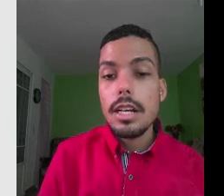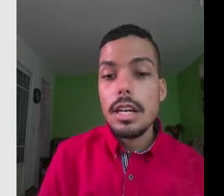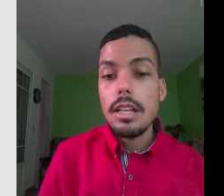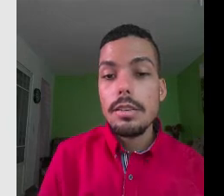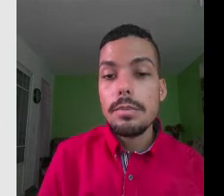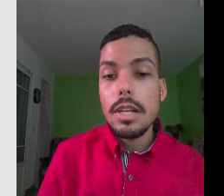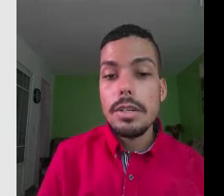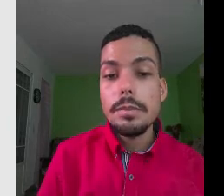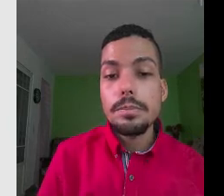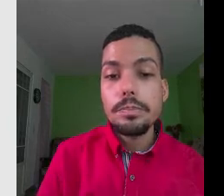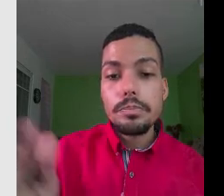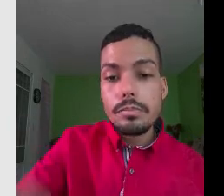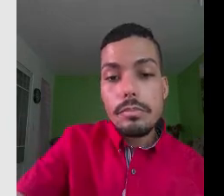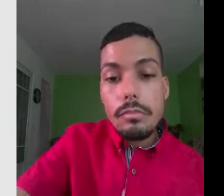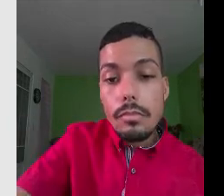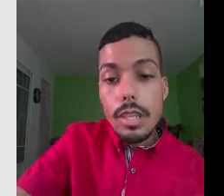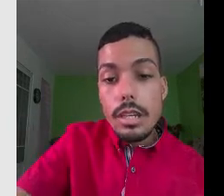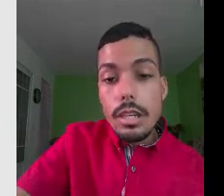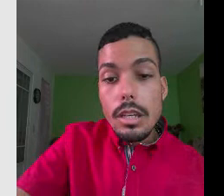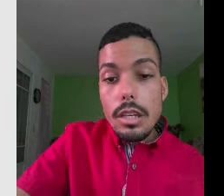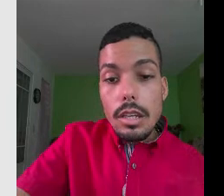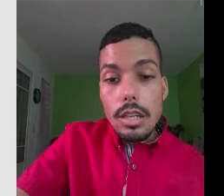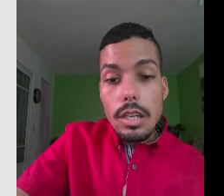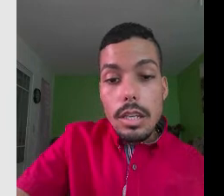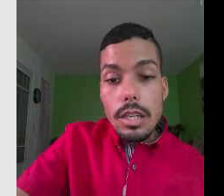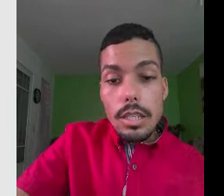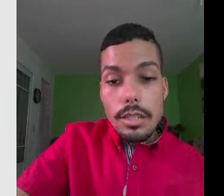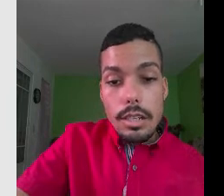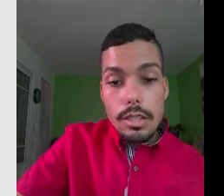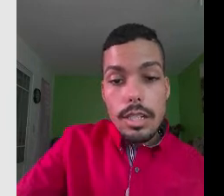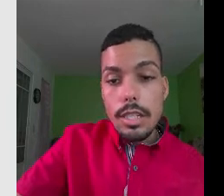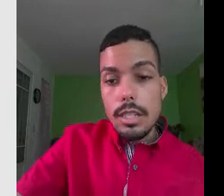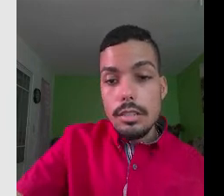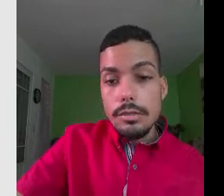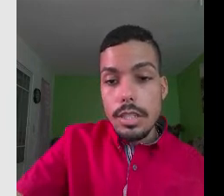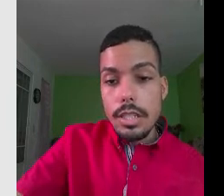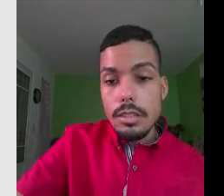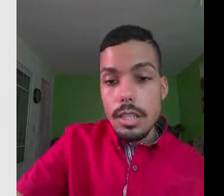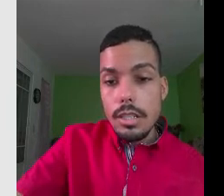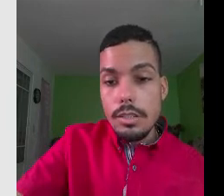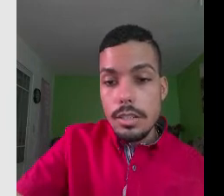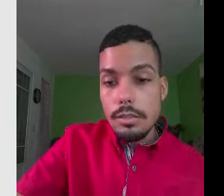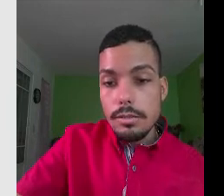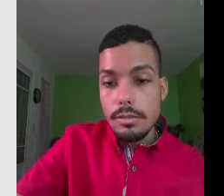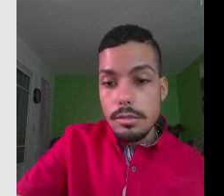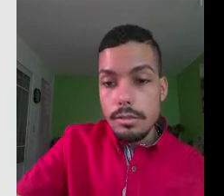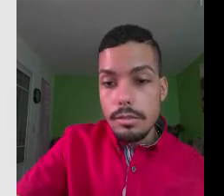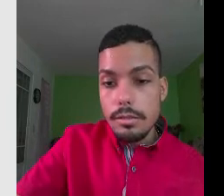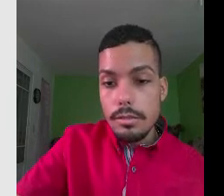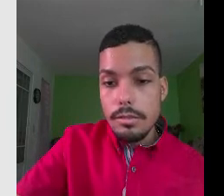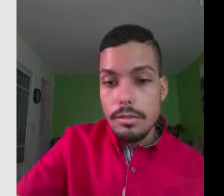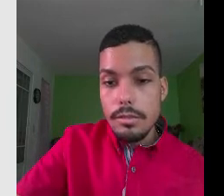la anaranjada, ¿está bien? Y le haces la otra línea, ¿ok? Y así.